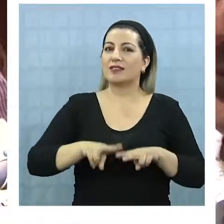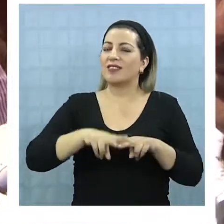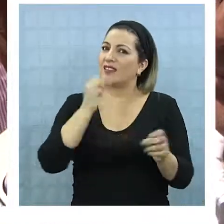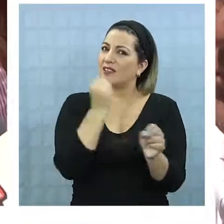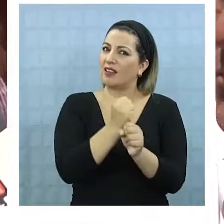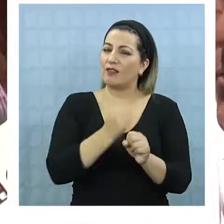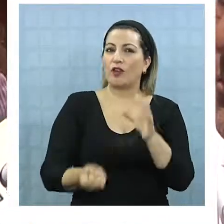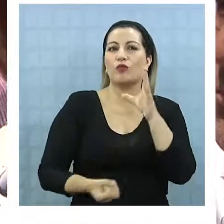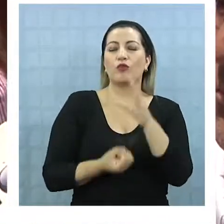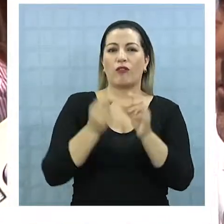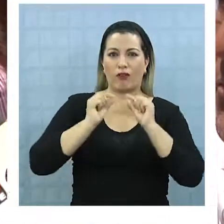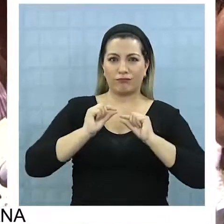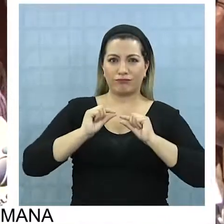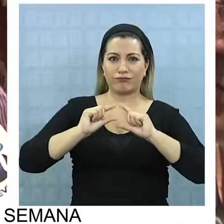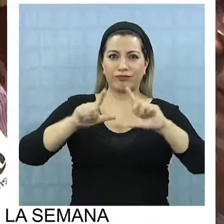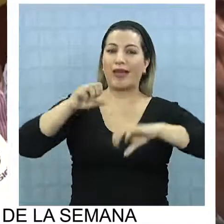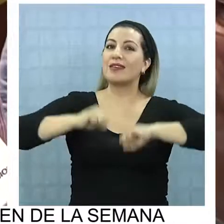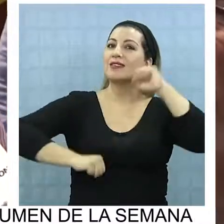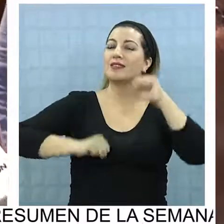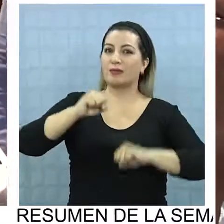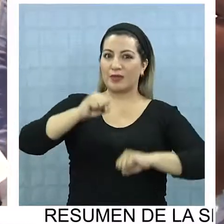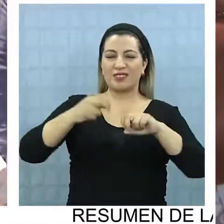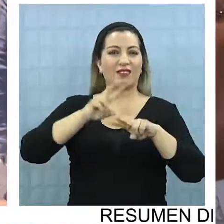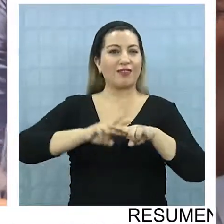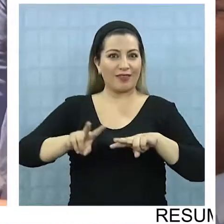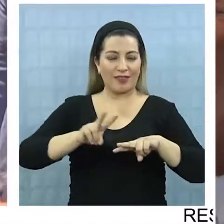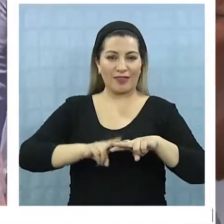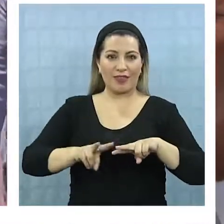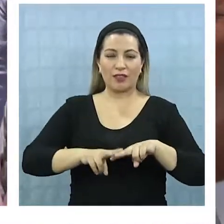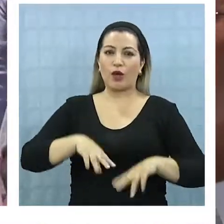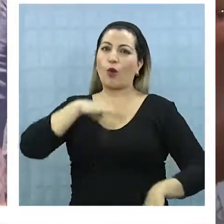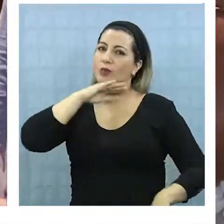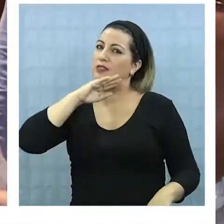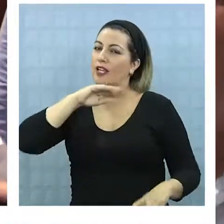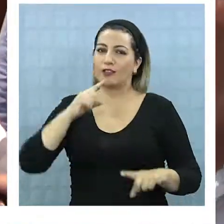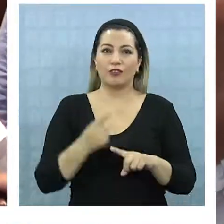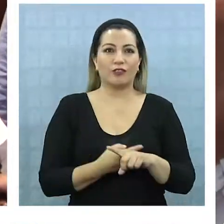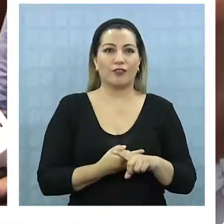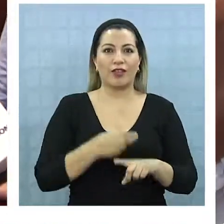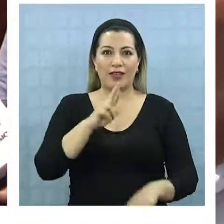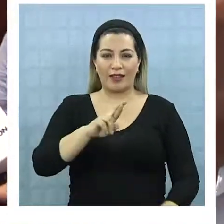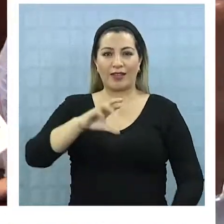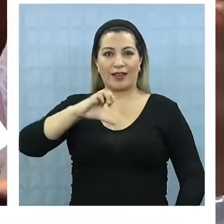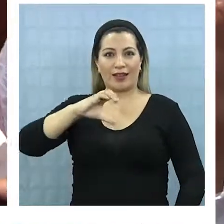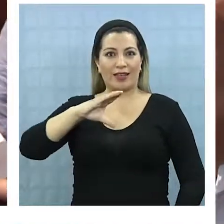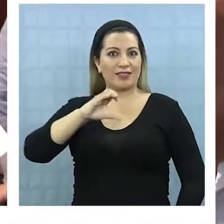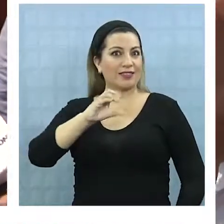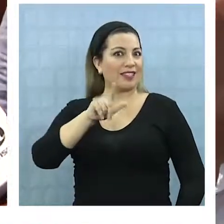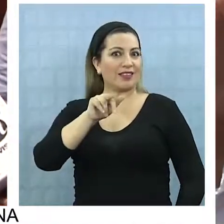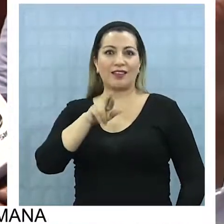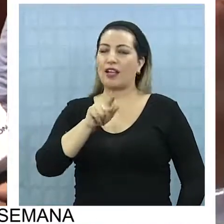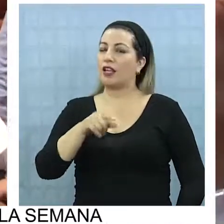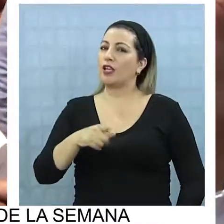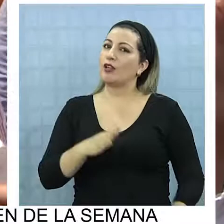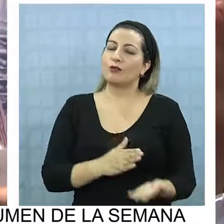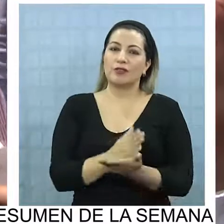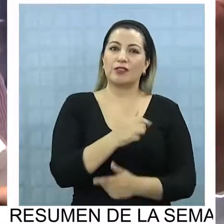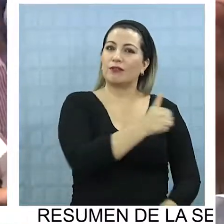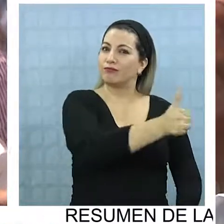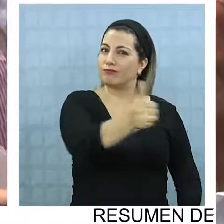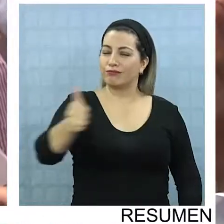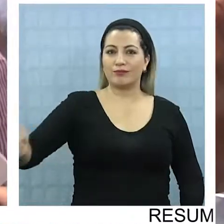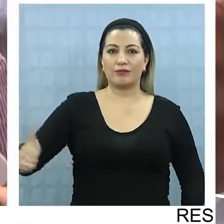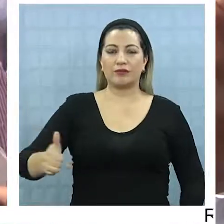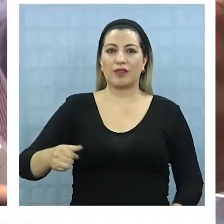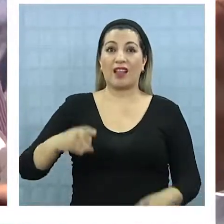generar empleo, nuevos emprendimientos y empresas que lo que hagan sea reutilizar y reciclar. Y tenemos que partir todos